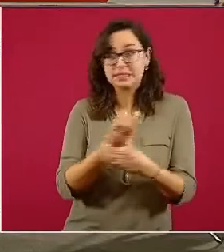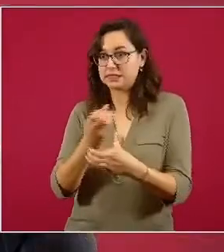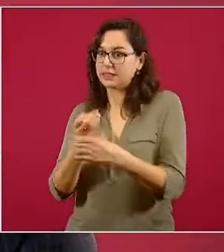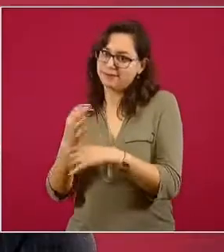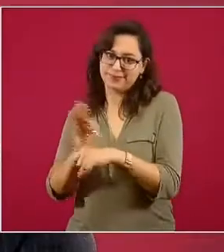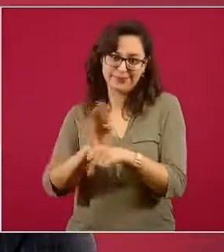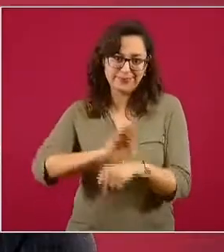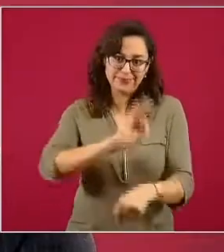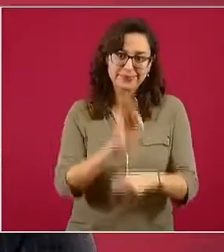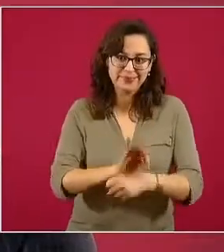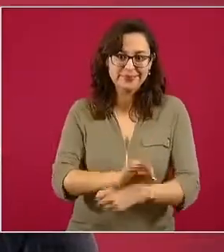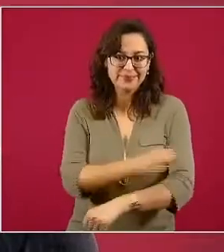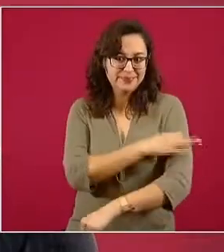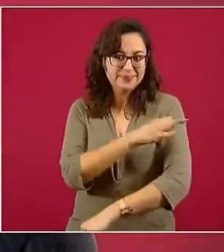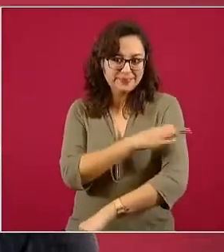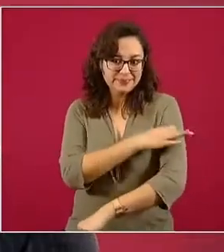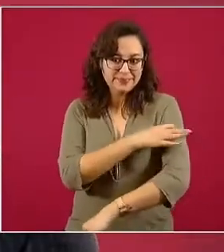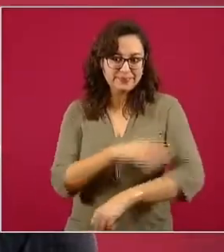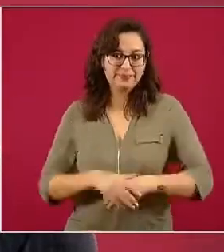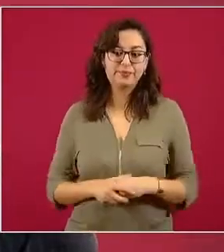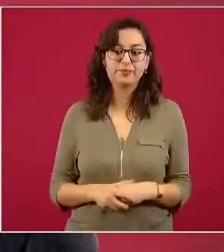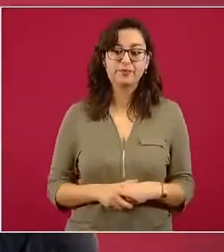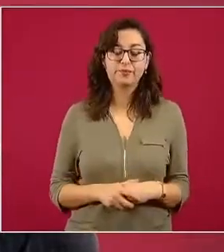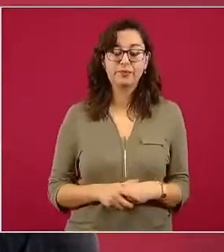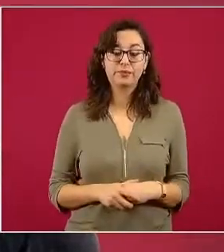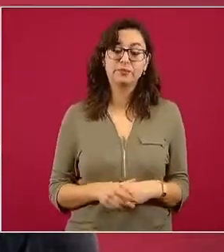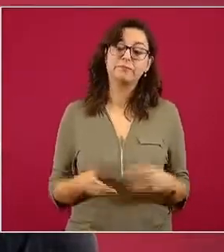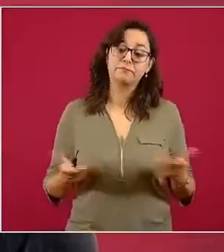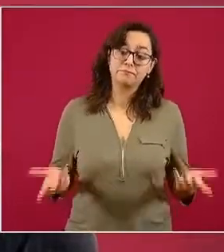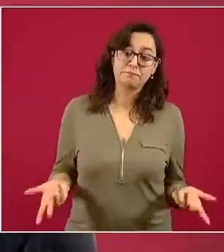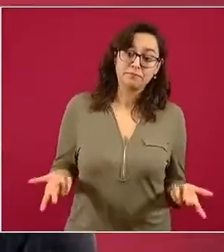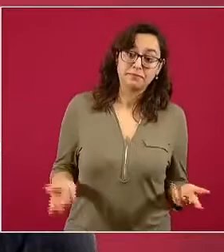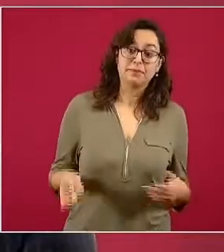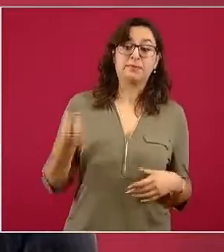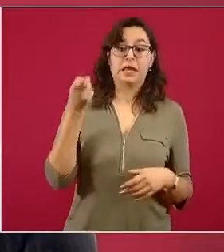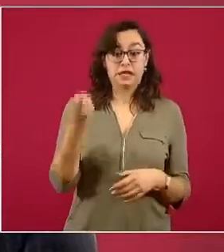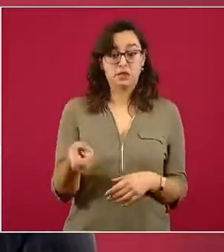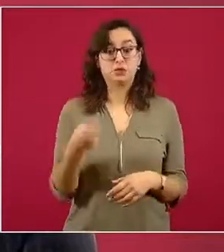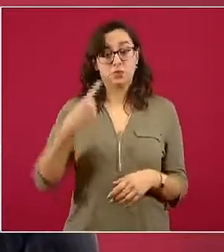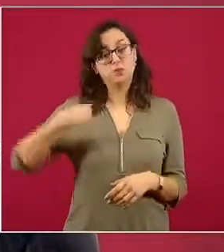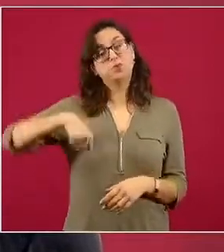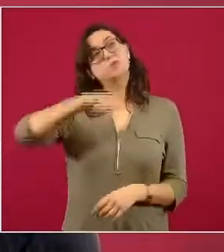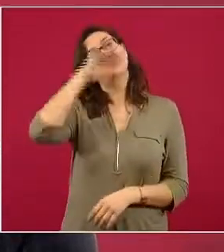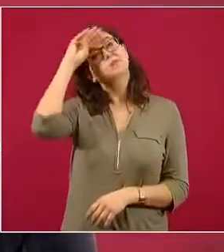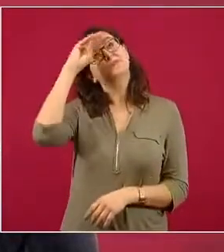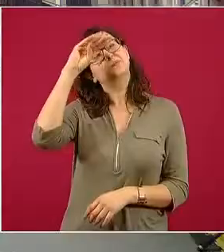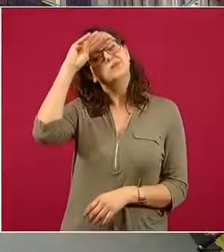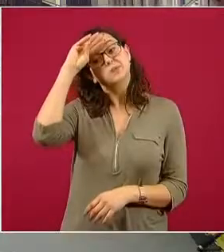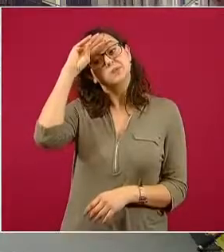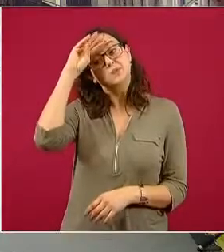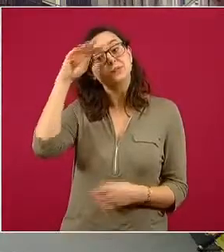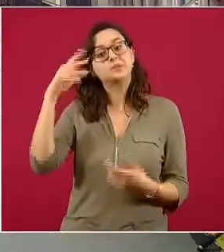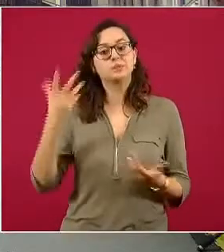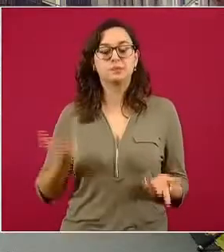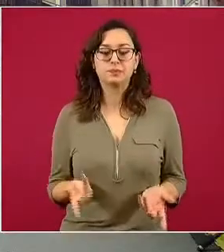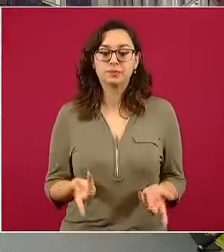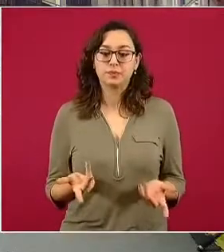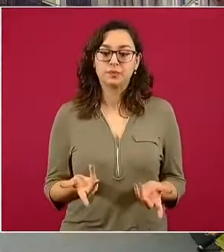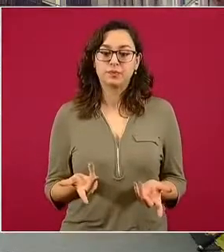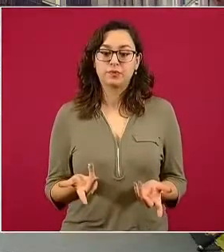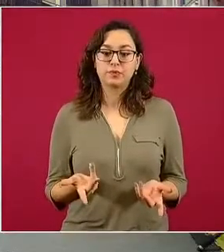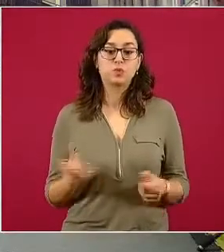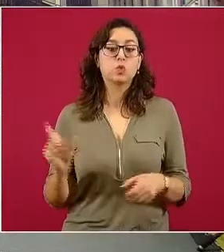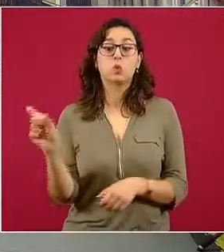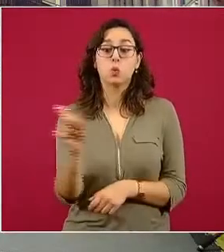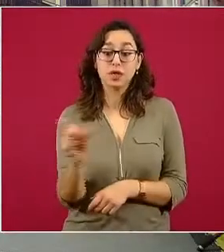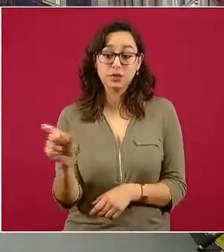esos campos laborales. Entonces, ese es el tipo de cosas que estamos pensando. ¿En qué momento? Depende mucho